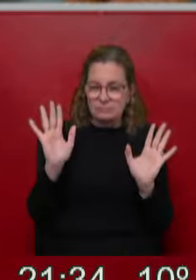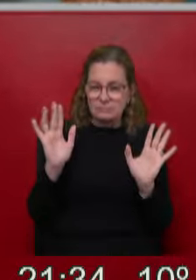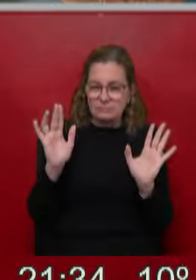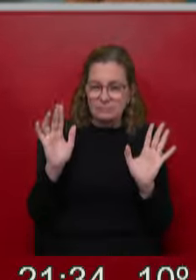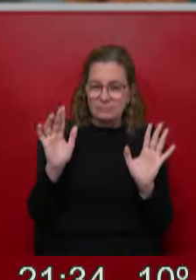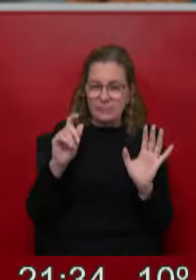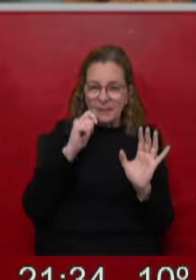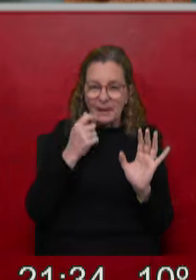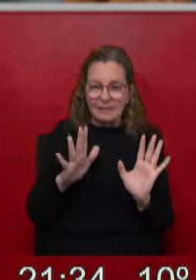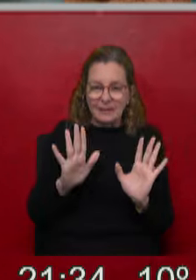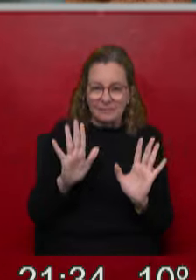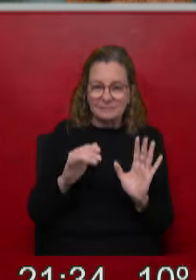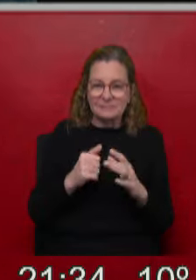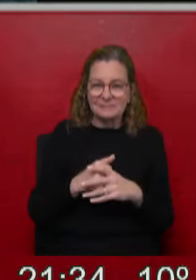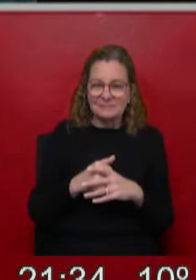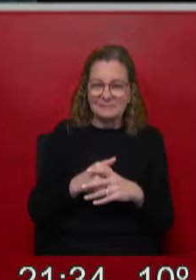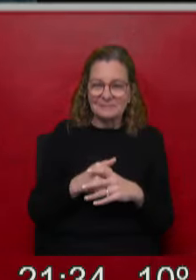encanta. Voy a probar a hacerlo, a ver si te sale.